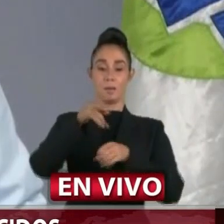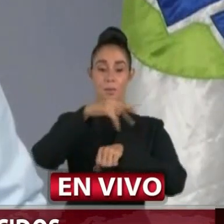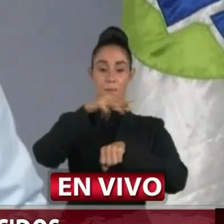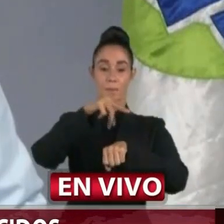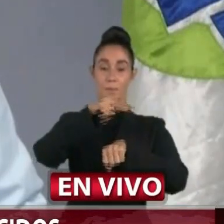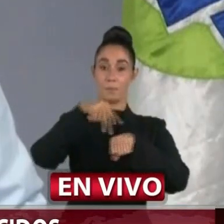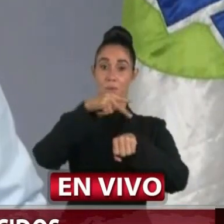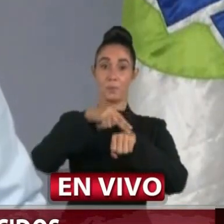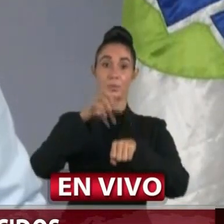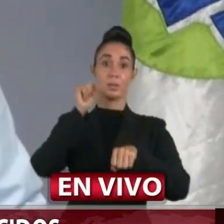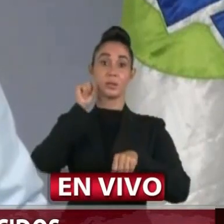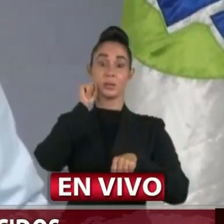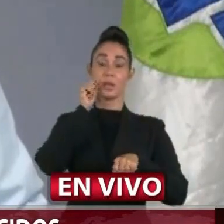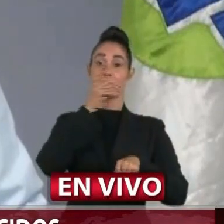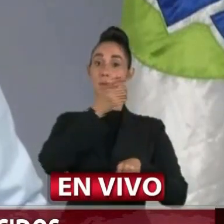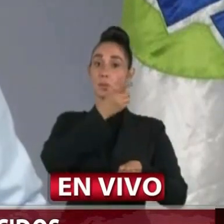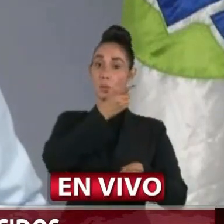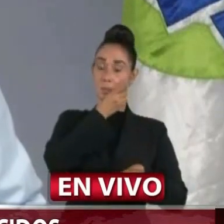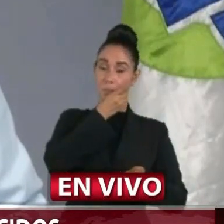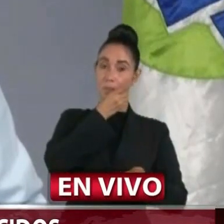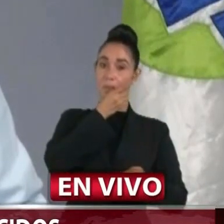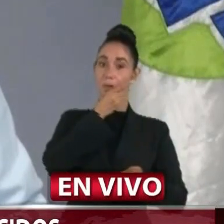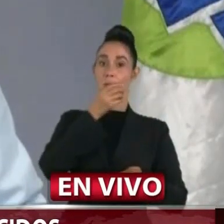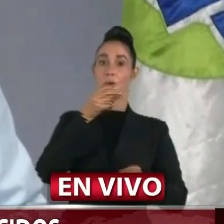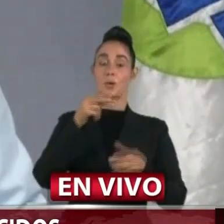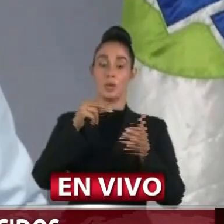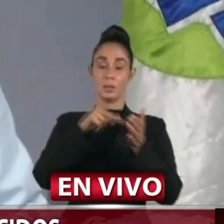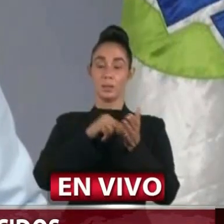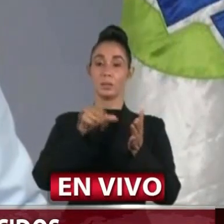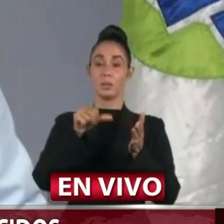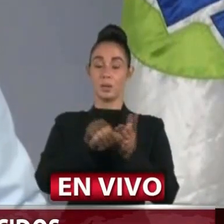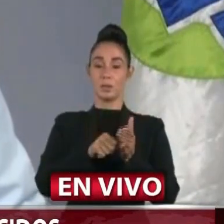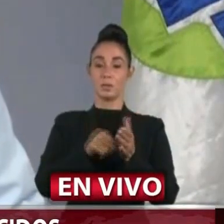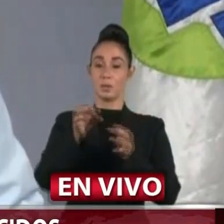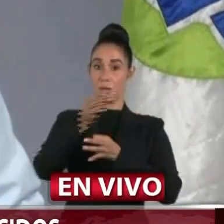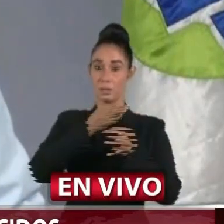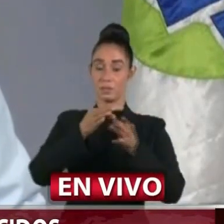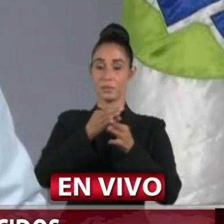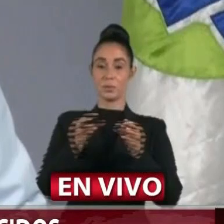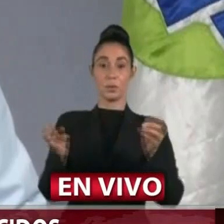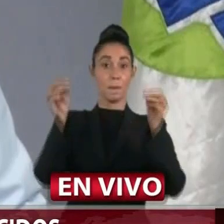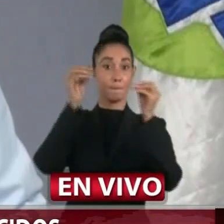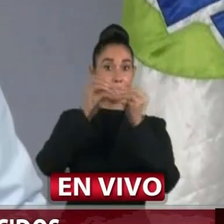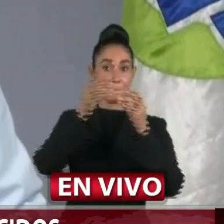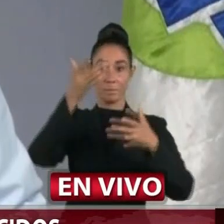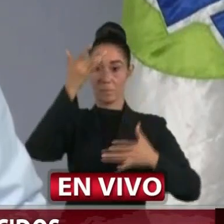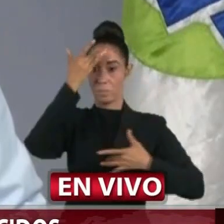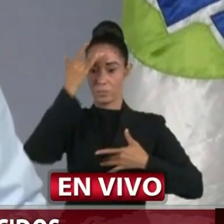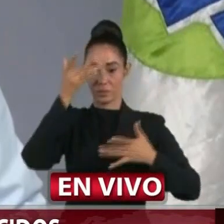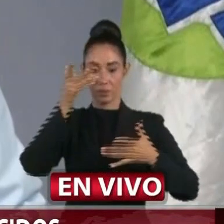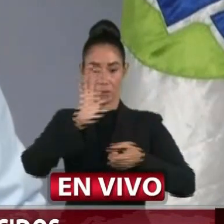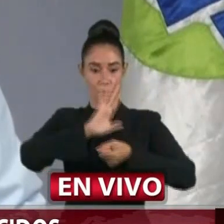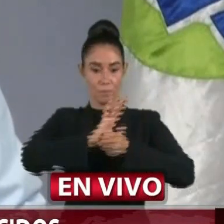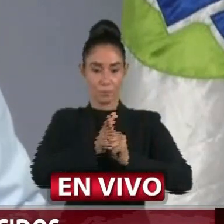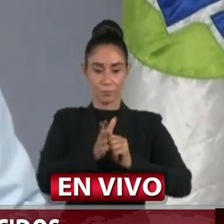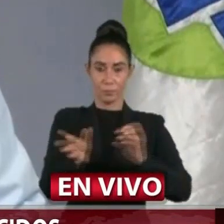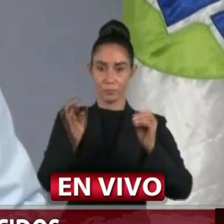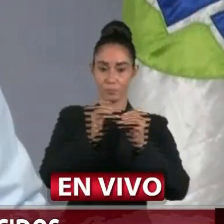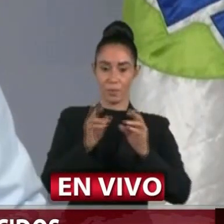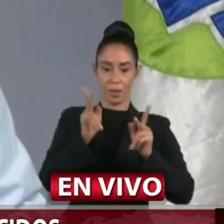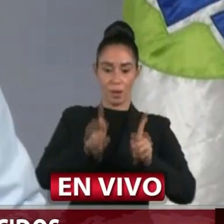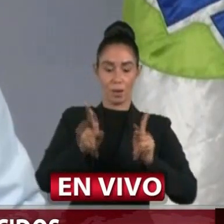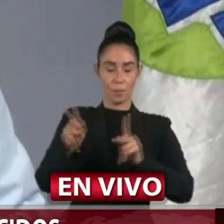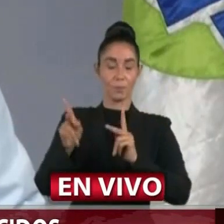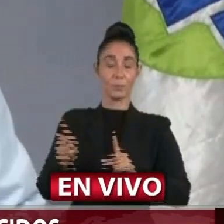el Distrito Nacional Duarte son las más afectadas. De modo pues que, aún siendo las